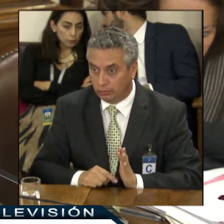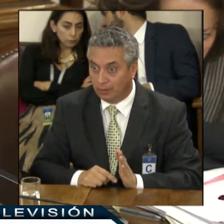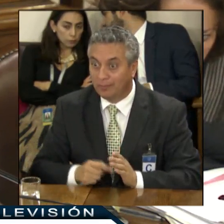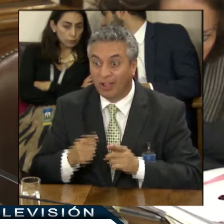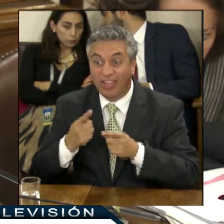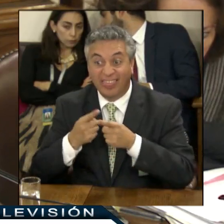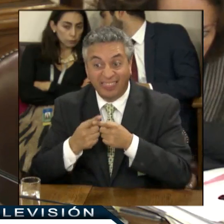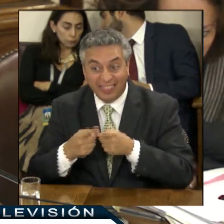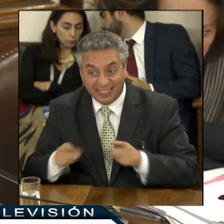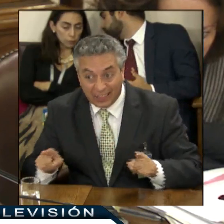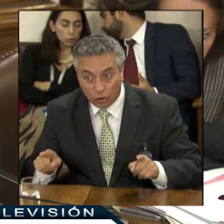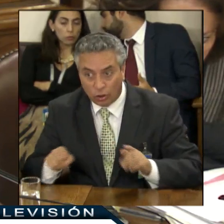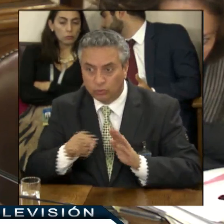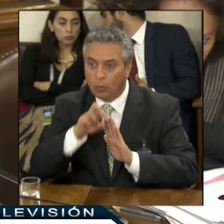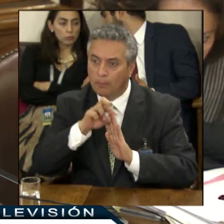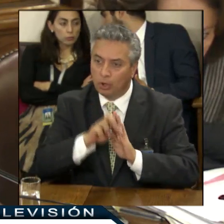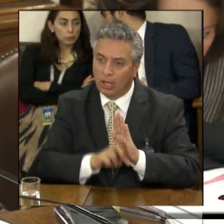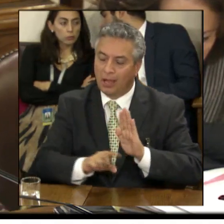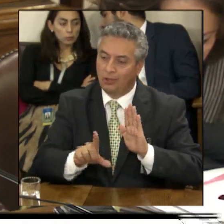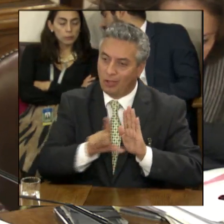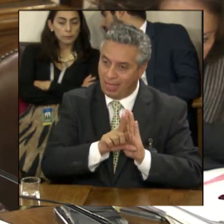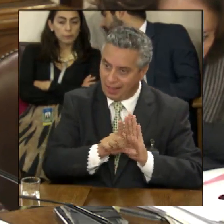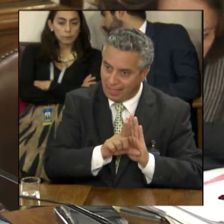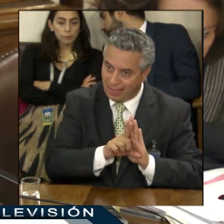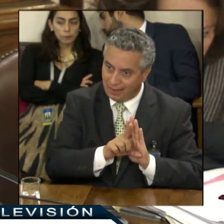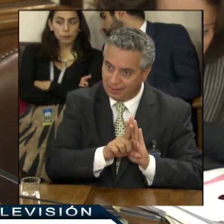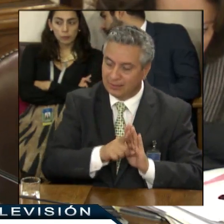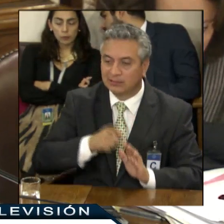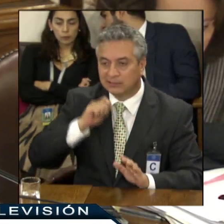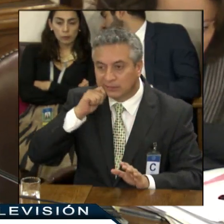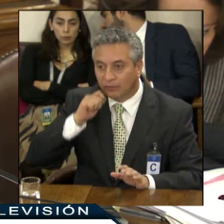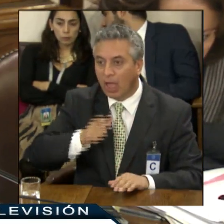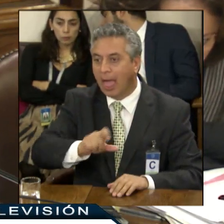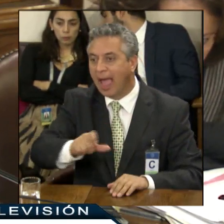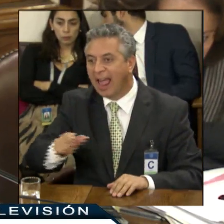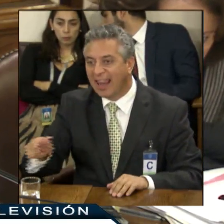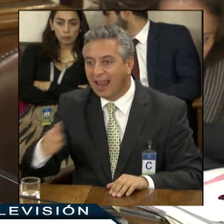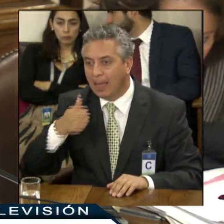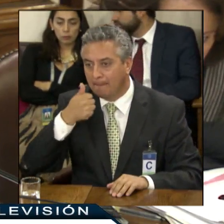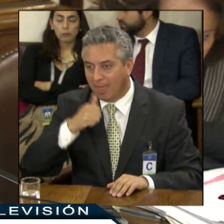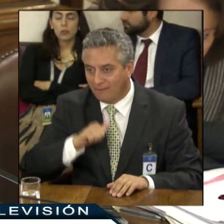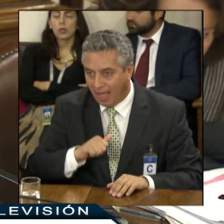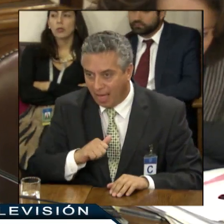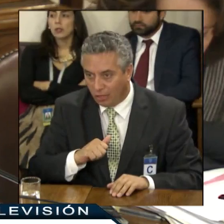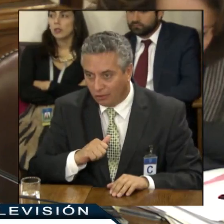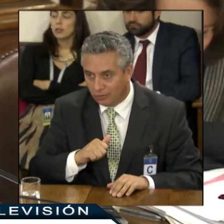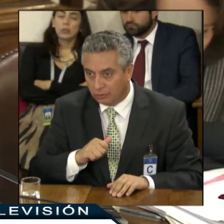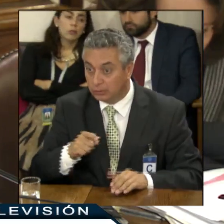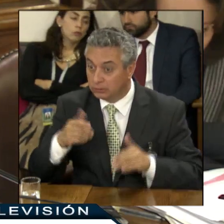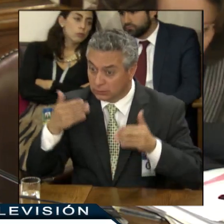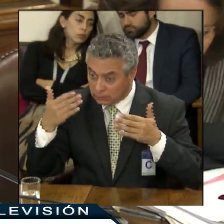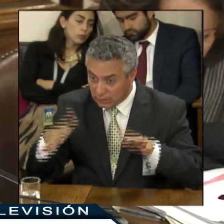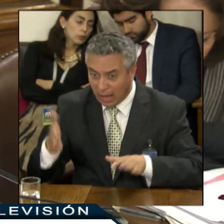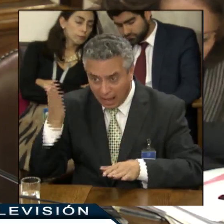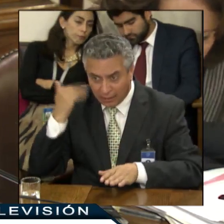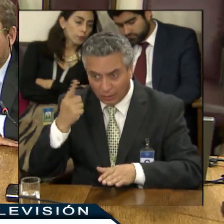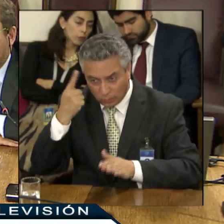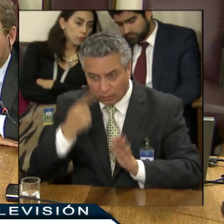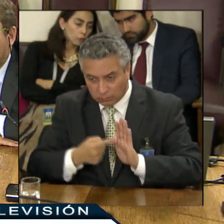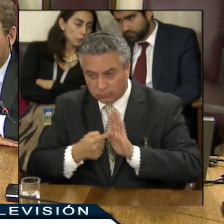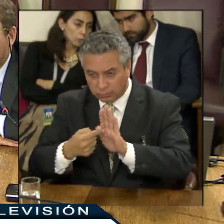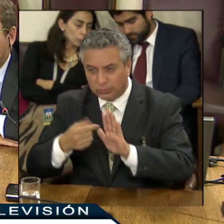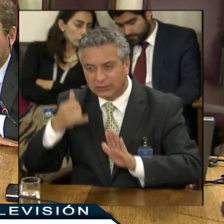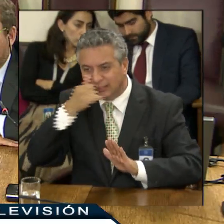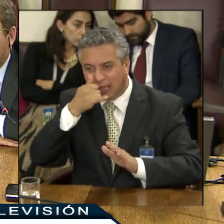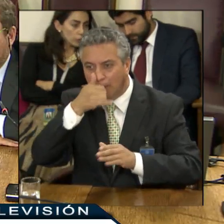distinto es un proyecto de ley que se refiere a canales privados esto ya se reflejó en una iniciativa que hubo en